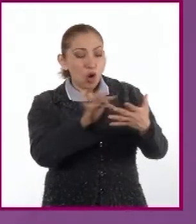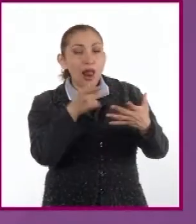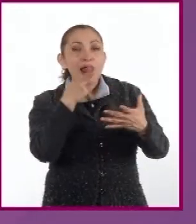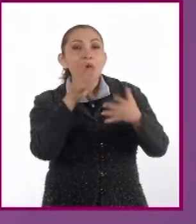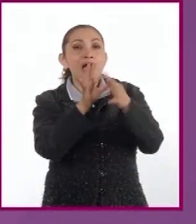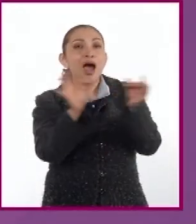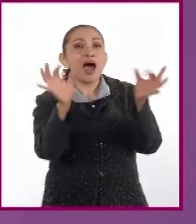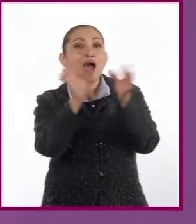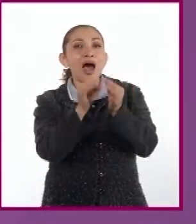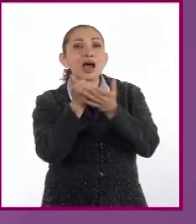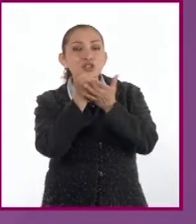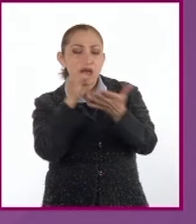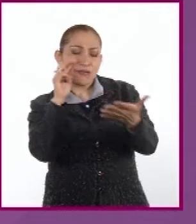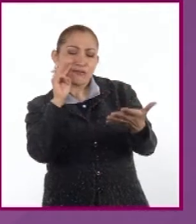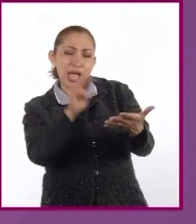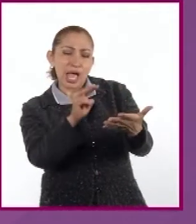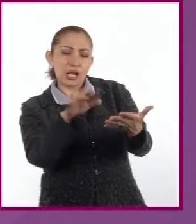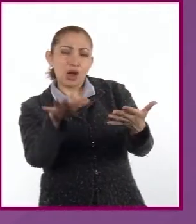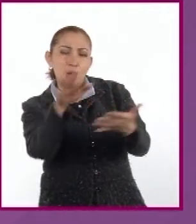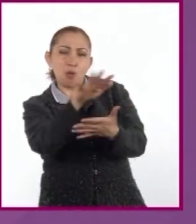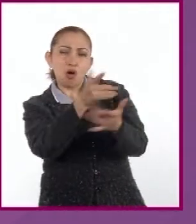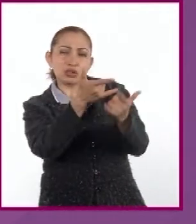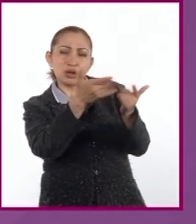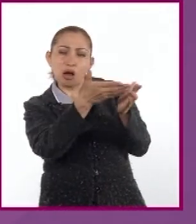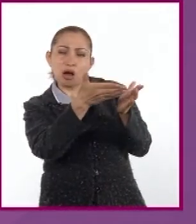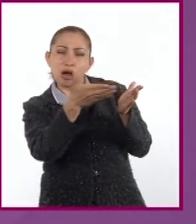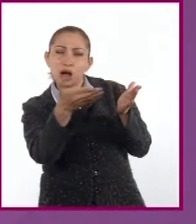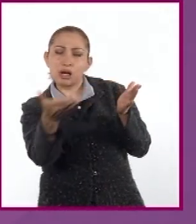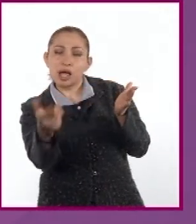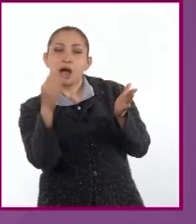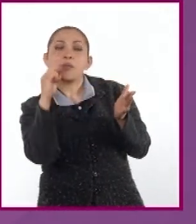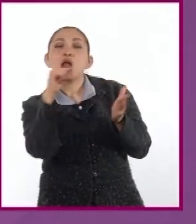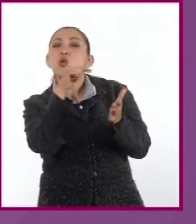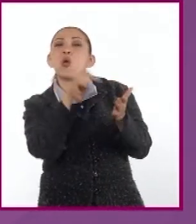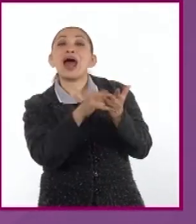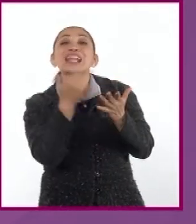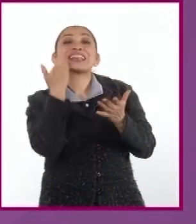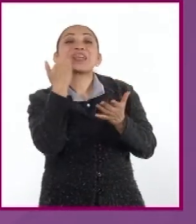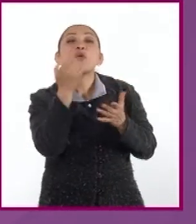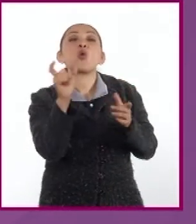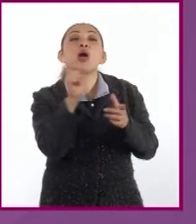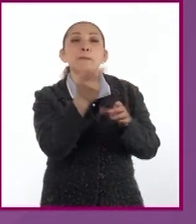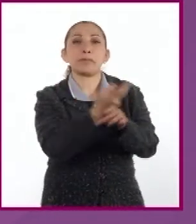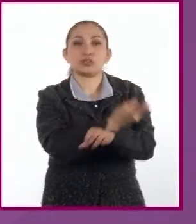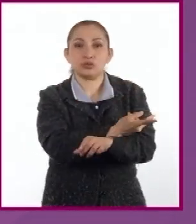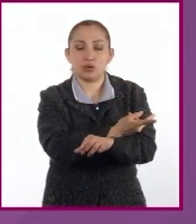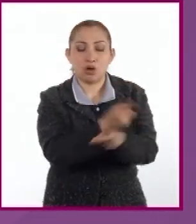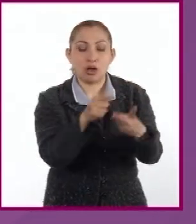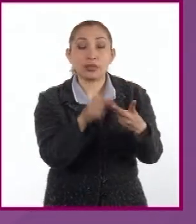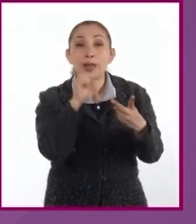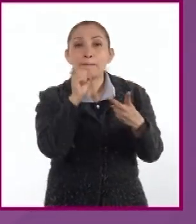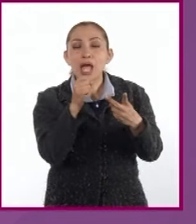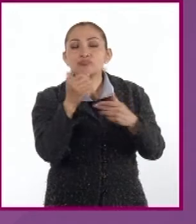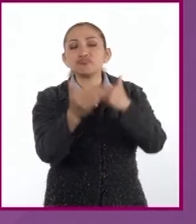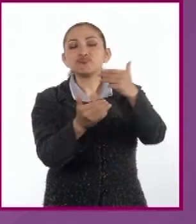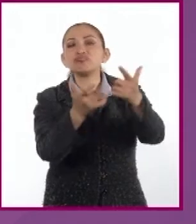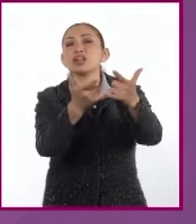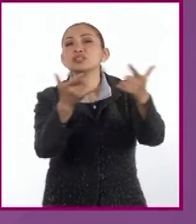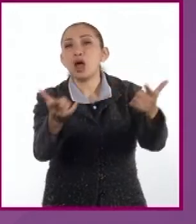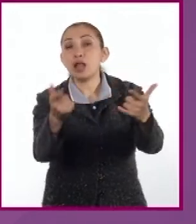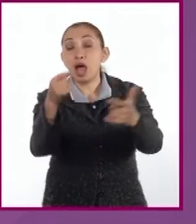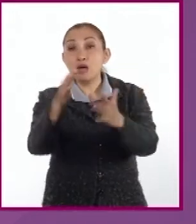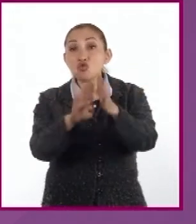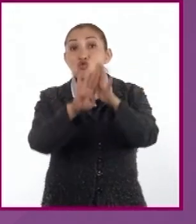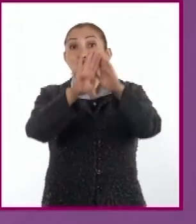narrativos, permiten observar un planteamiento que nos permite ubicar la época, además de un desarrollo, un